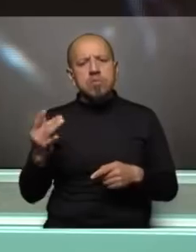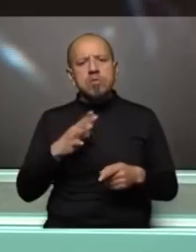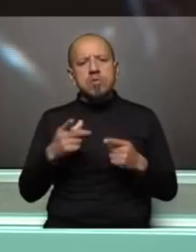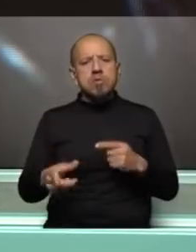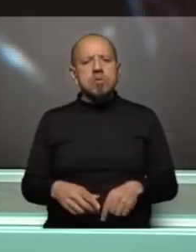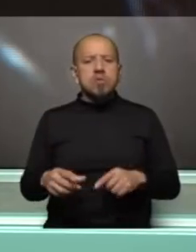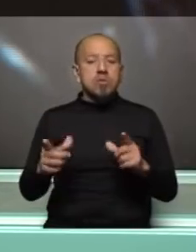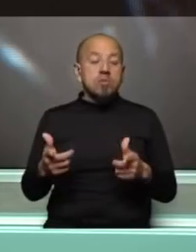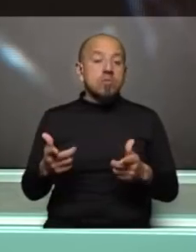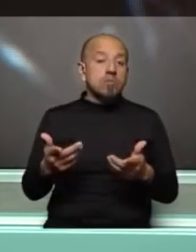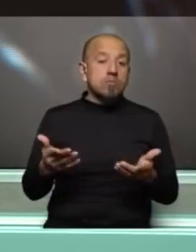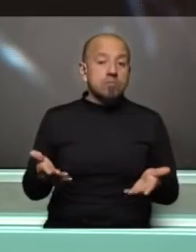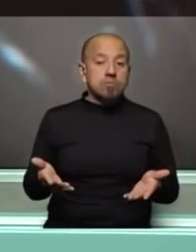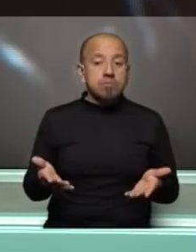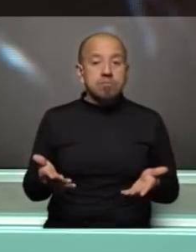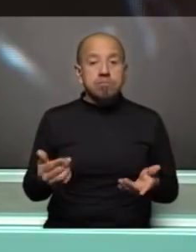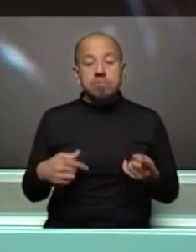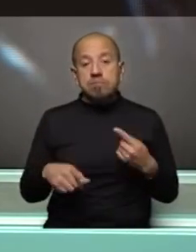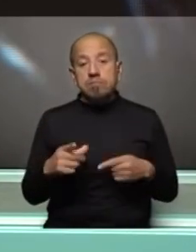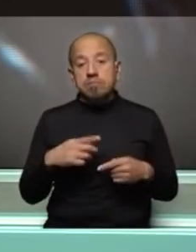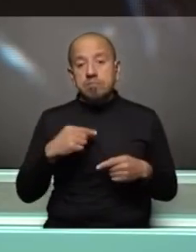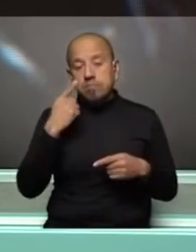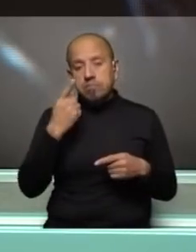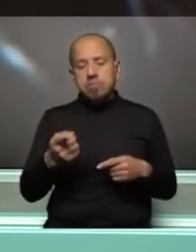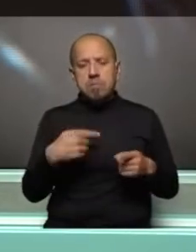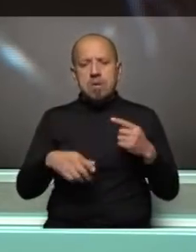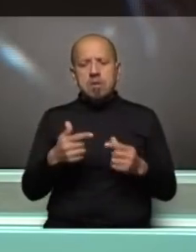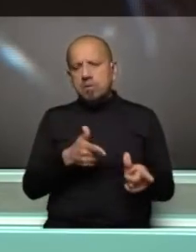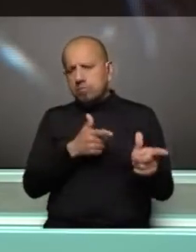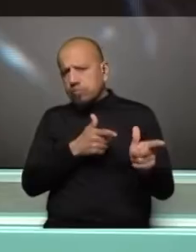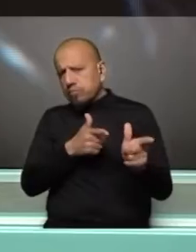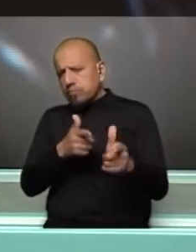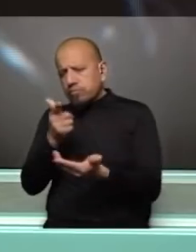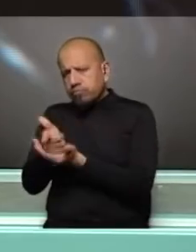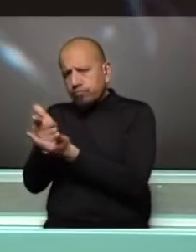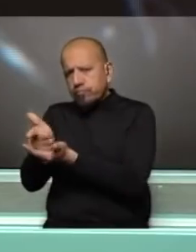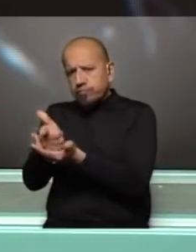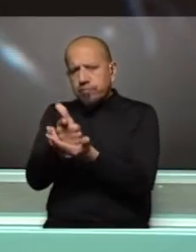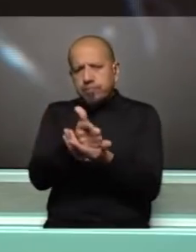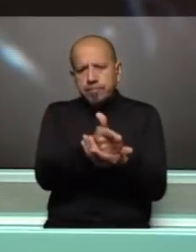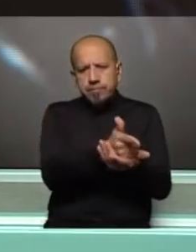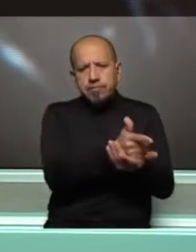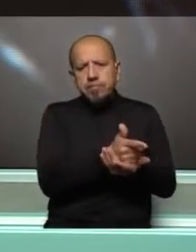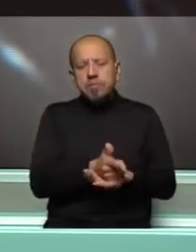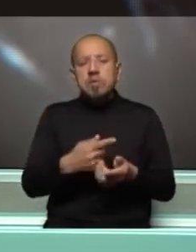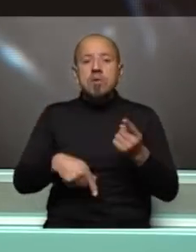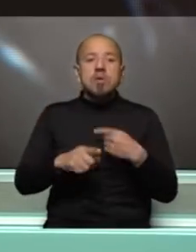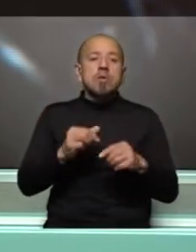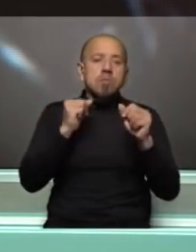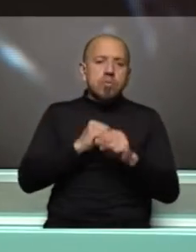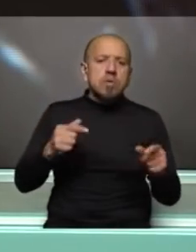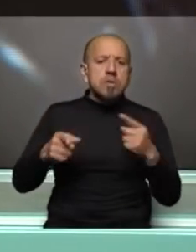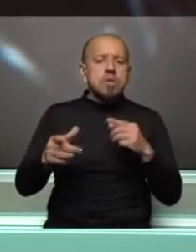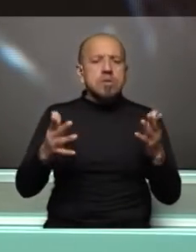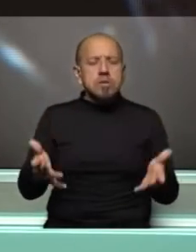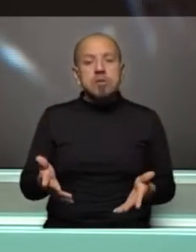hay un día en que uno no escuche balacera o también tenga haya una muerte que puede ser una muerte considerada con